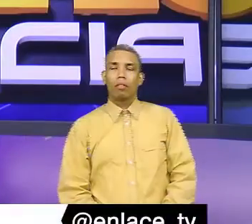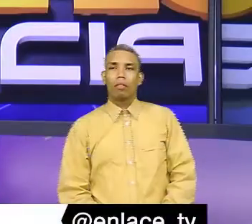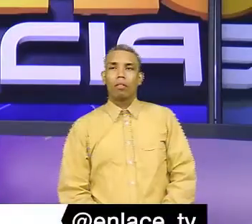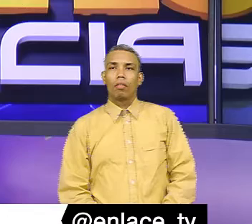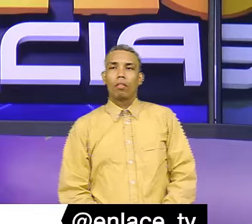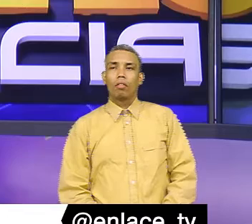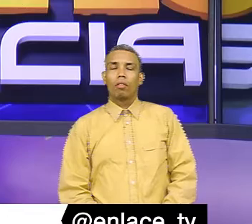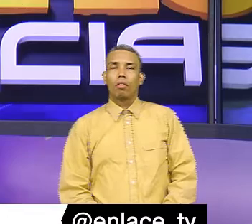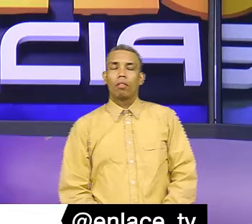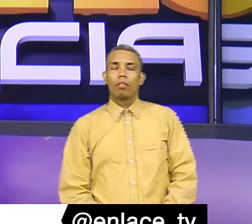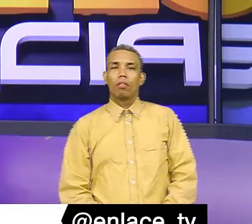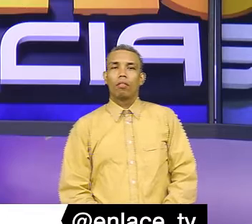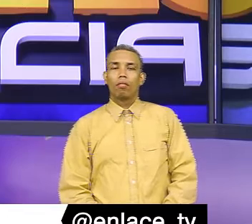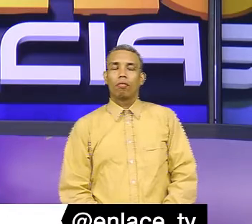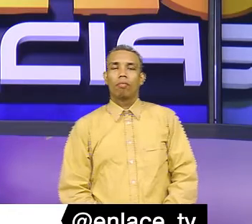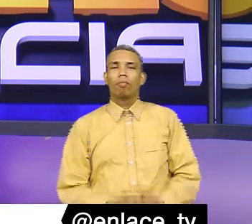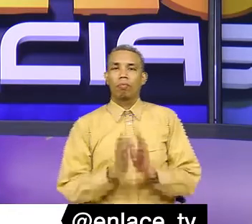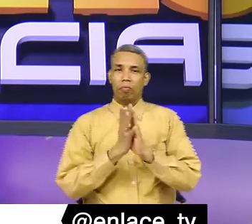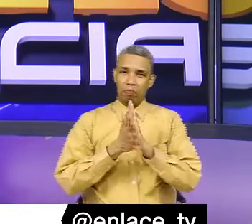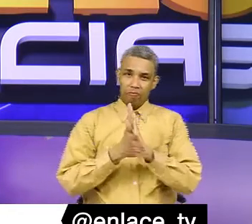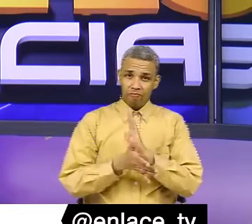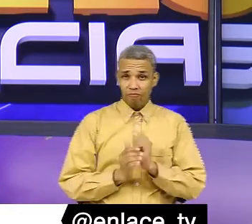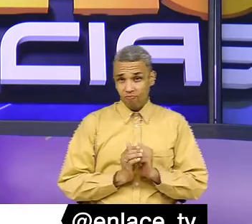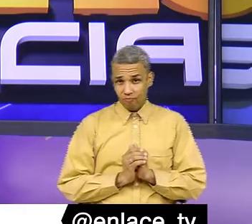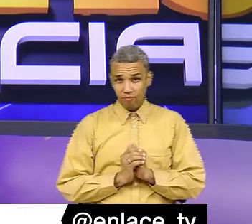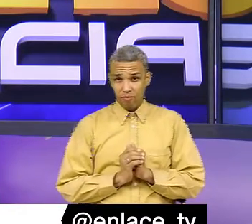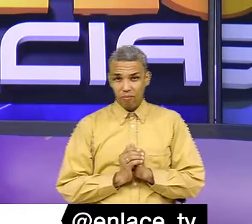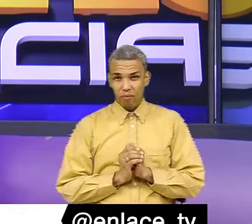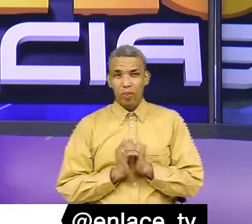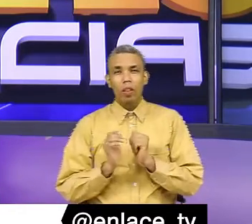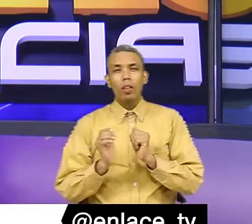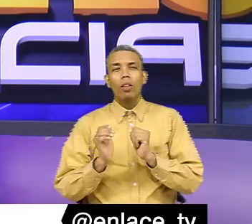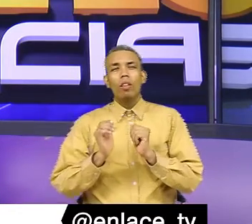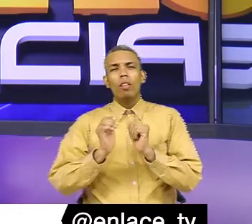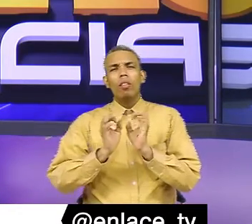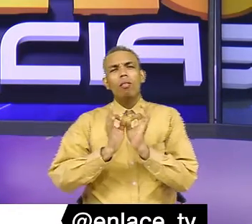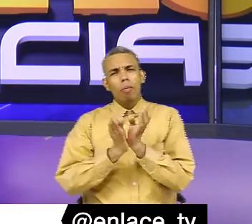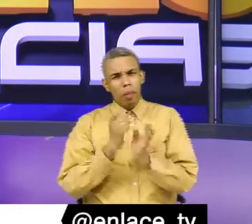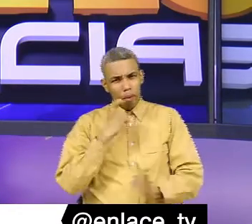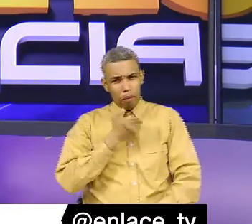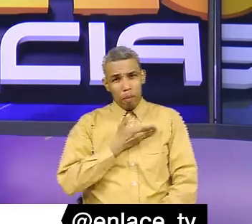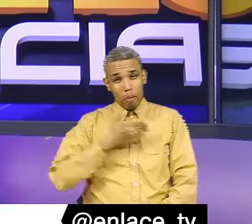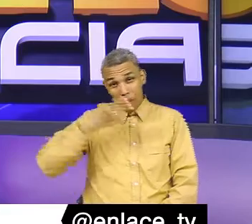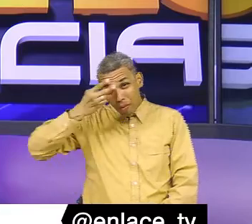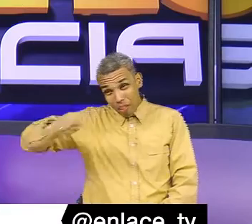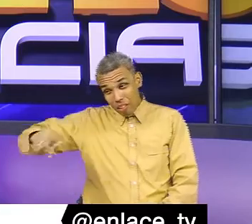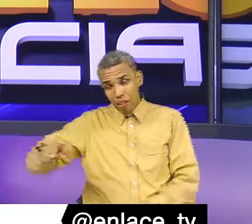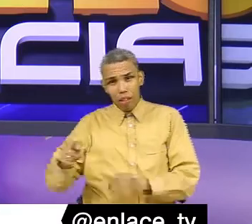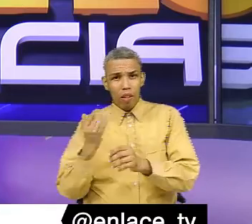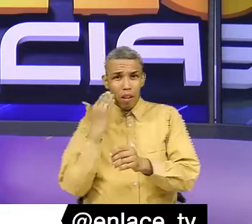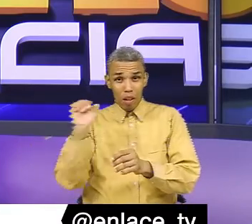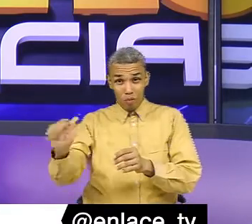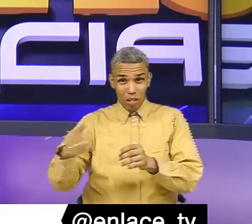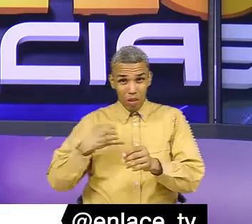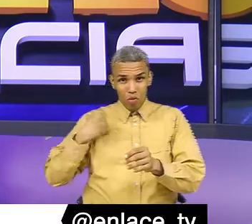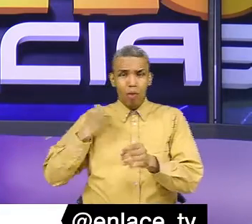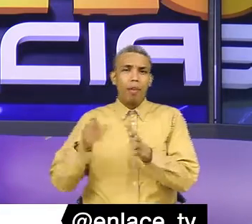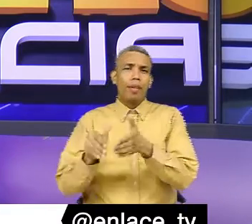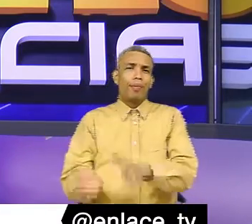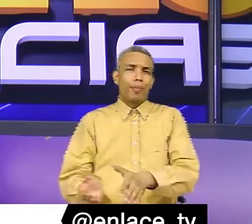Iniciamos con el desarrollo de nuestra información. Familiares de una joven que murió en una clínica de la ciudad denuncian una posible falta de atención oportuna. La